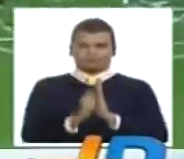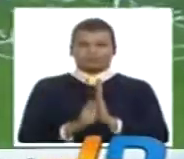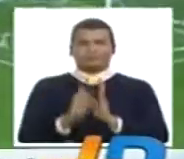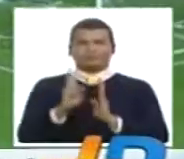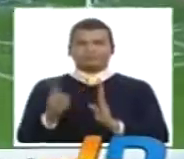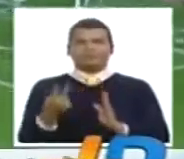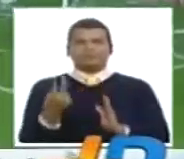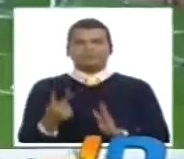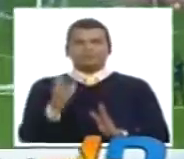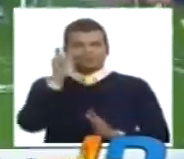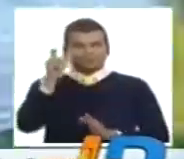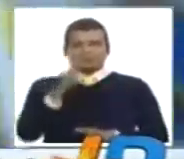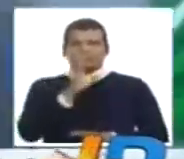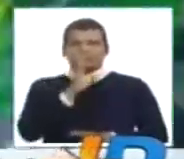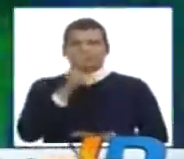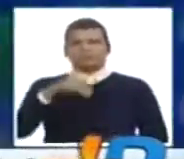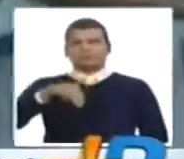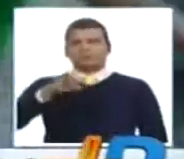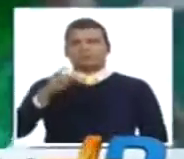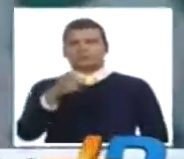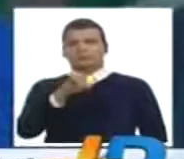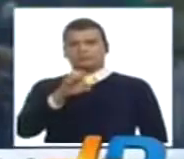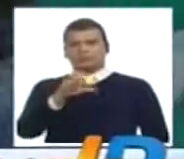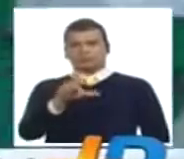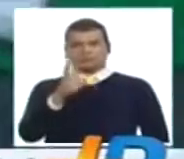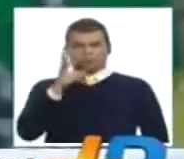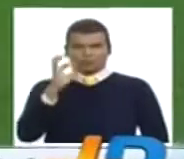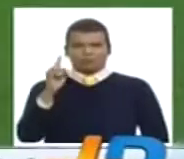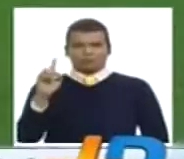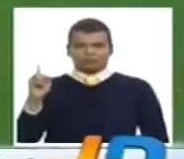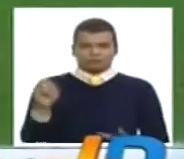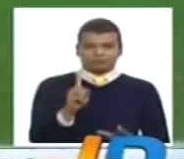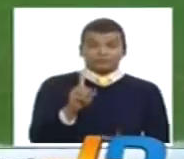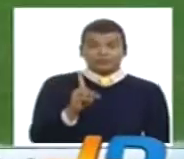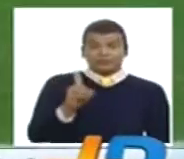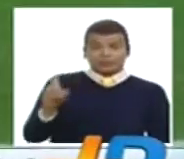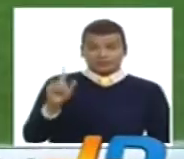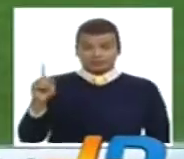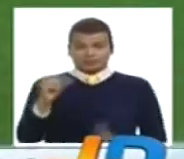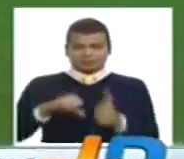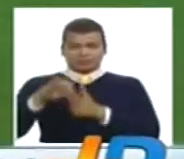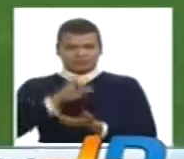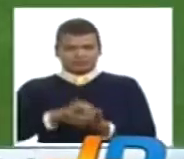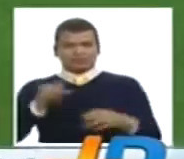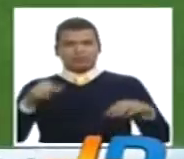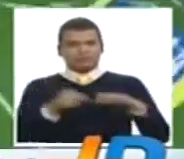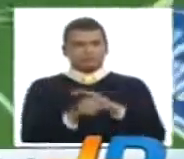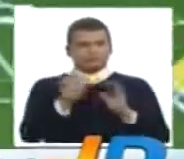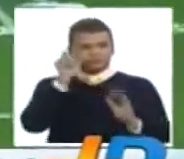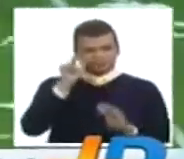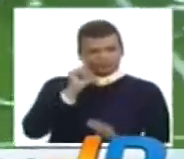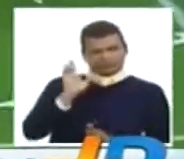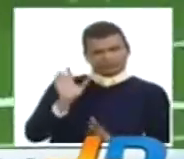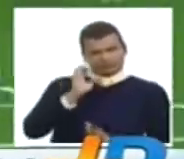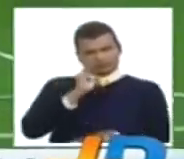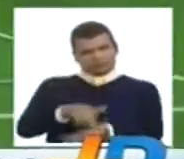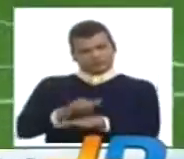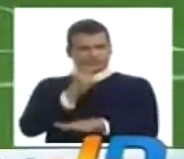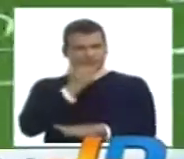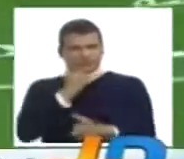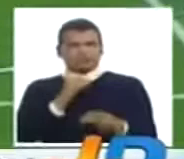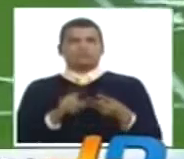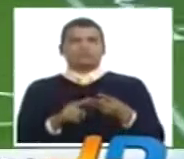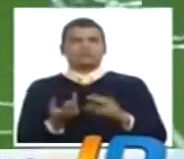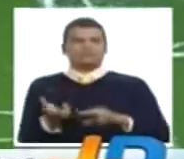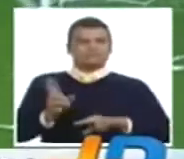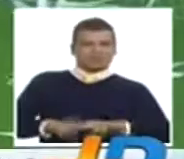azucareros por intermedio de Miguel Murillo después de un pase por derecha hacia el área, pero el juez de línea decretó un dudoso fuera de lugar. En el tiempo de reposición del